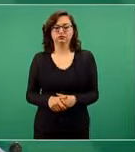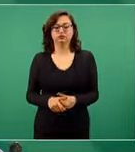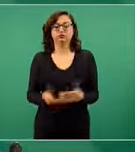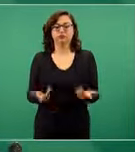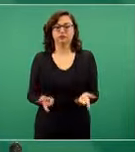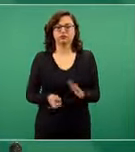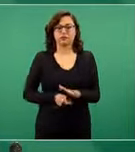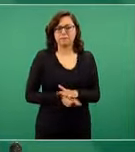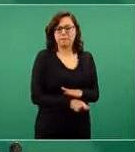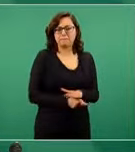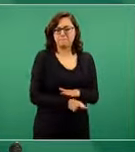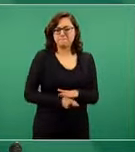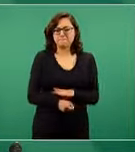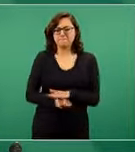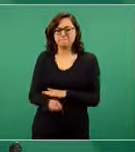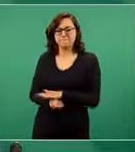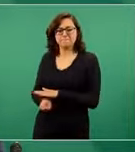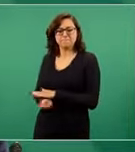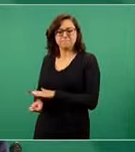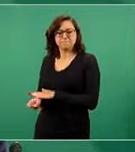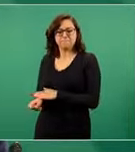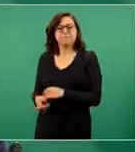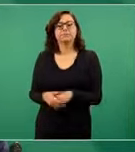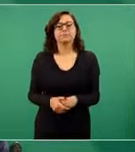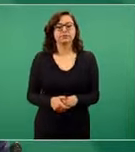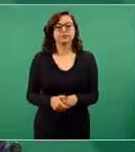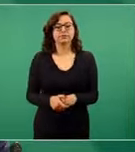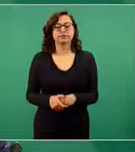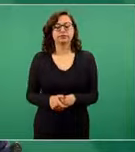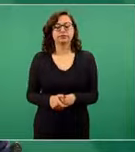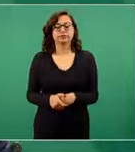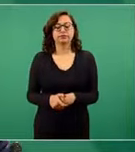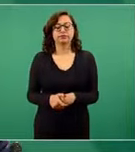maiceaba. Había un fondo